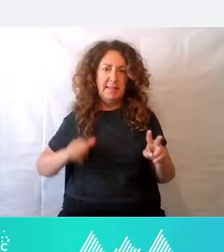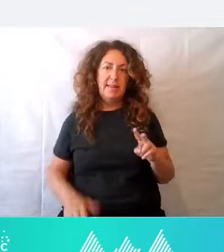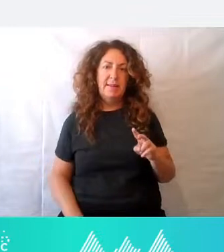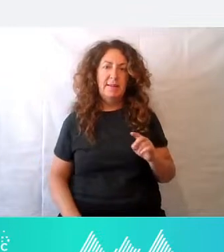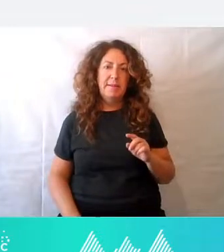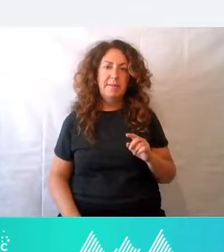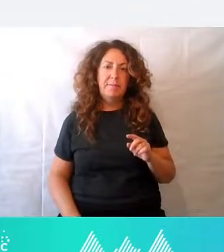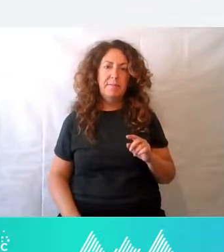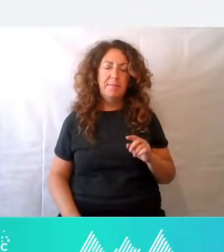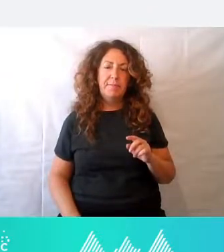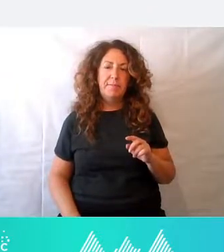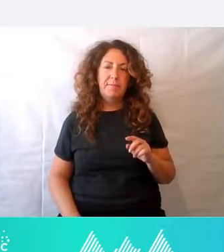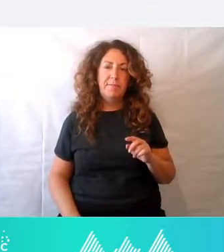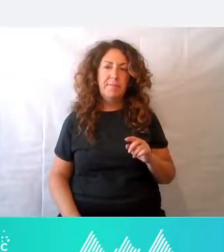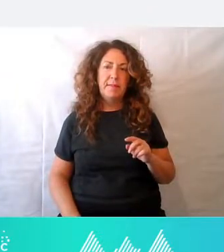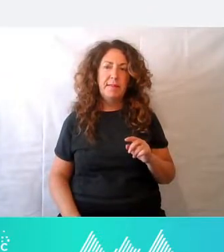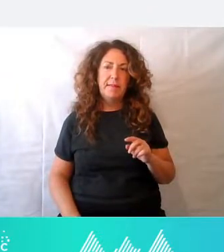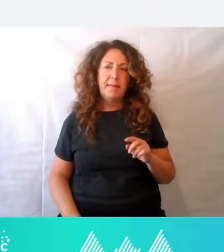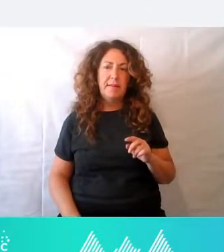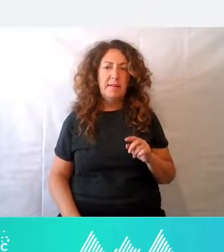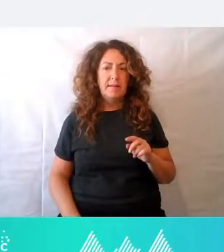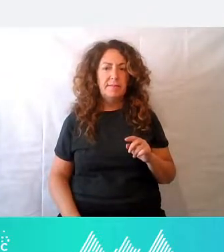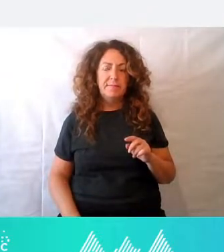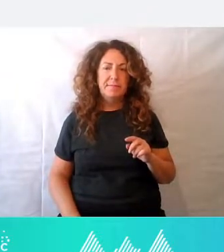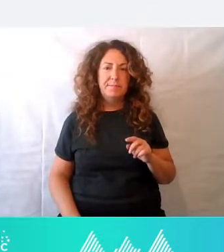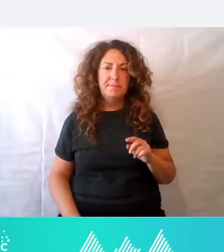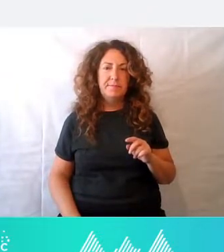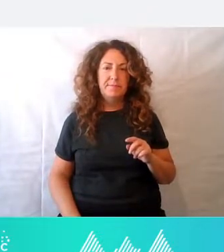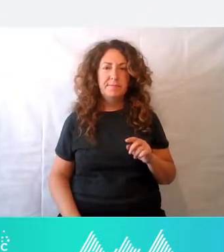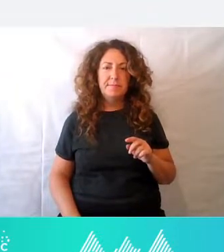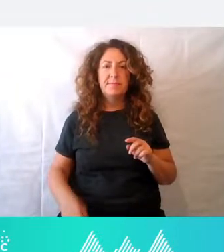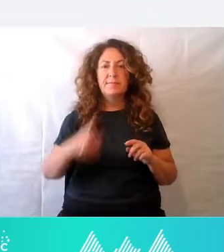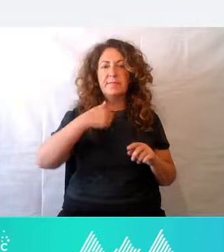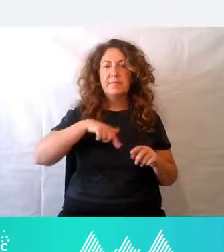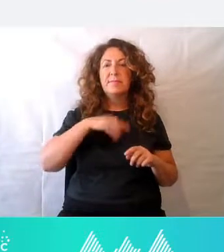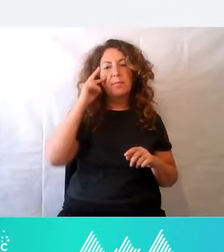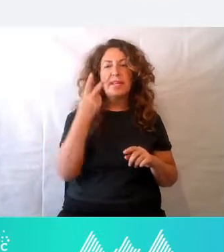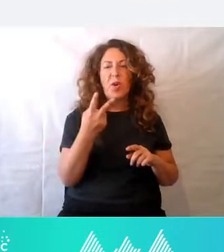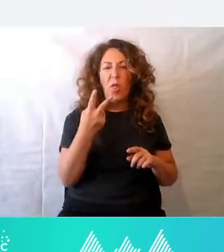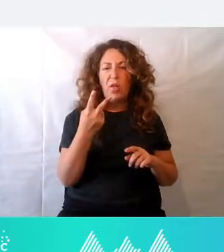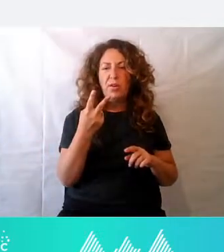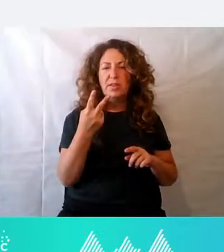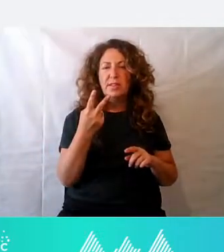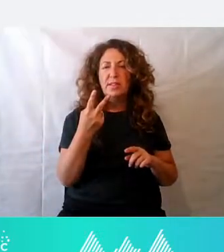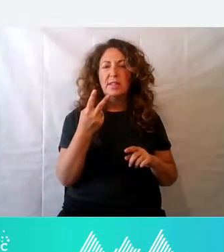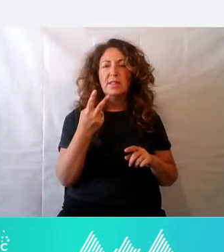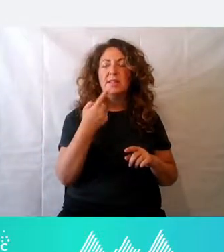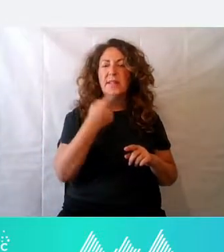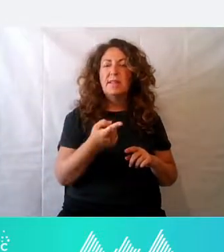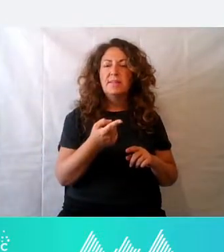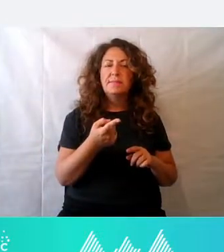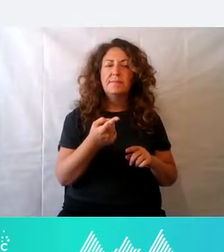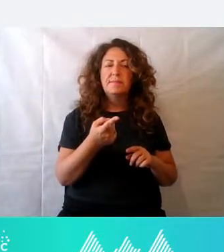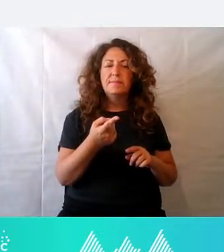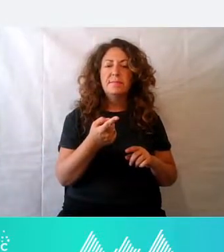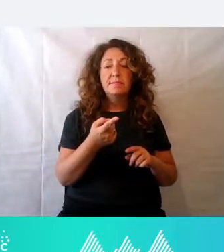antes de aquellos que lo tenemos más difícil y además contamos con dos expertos de lujo con los que llegamos colaborando desde hace muchísimo tiempo